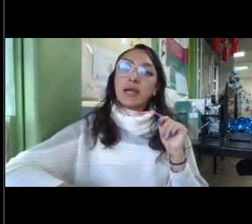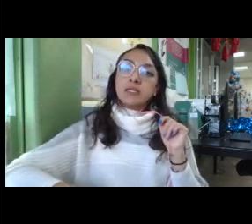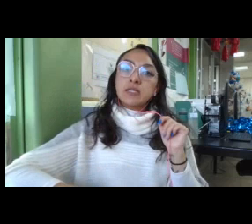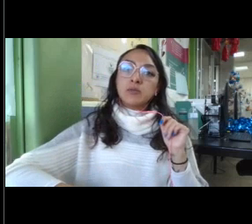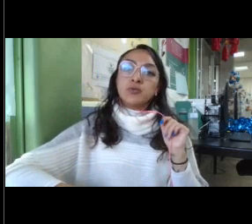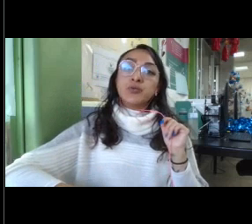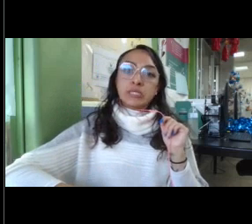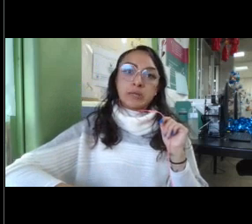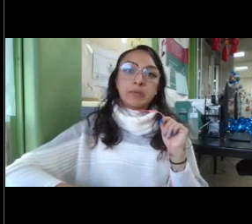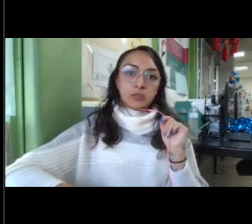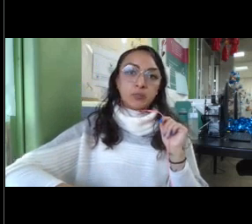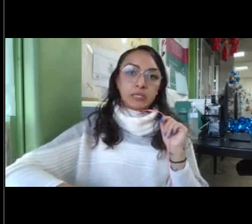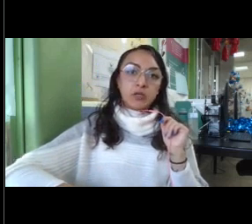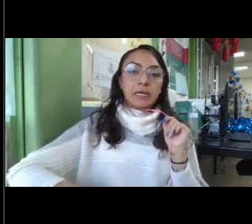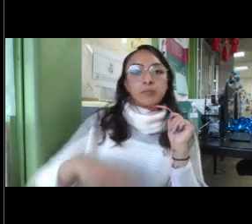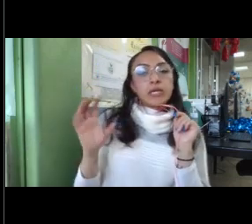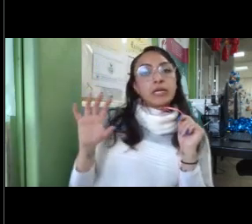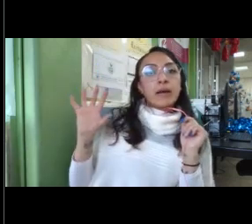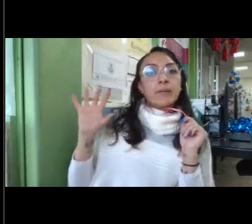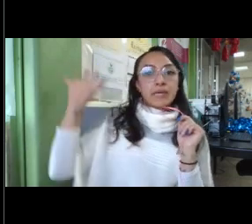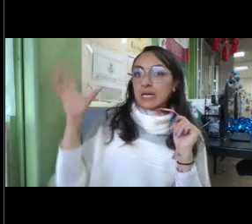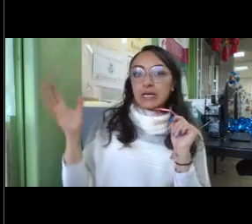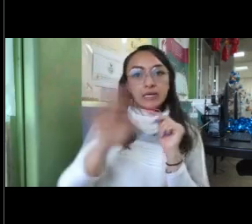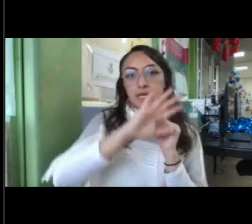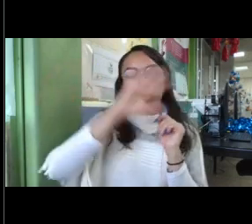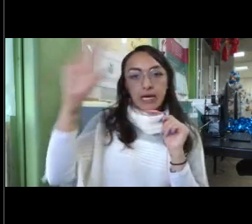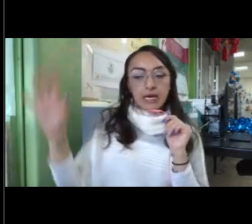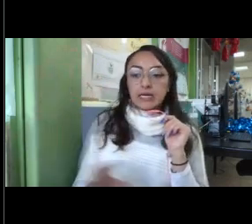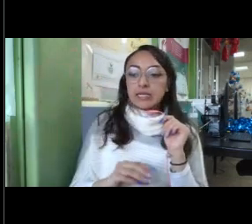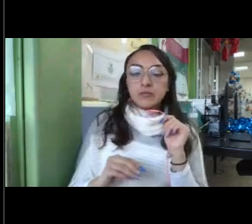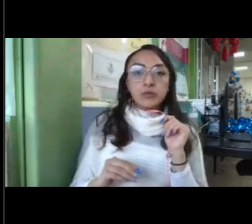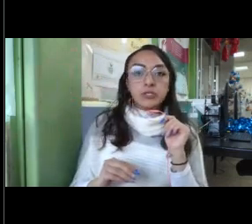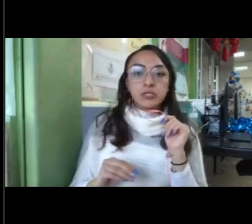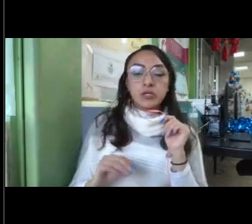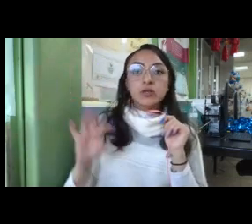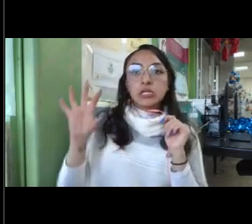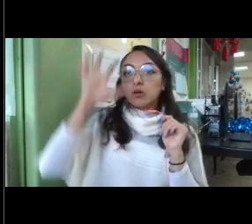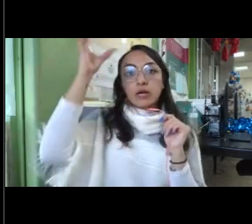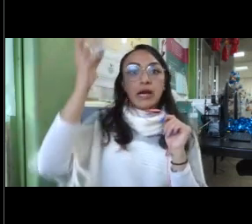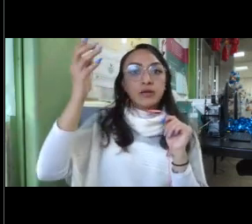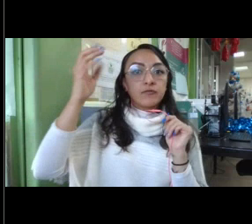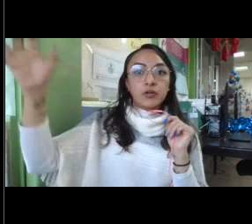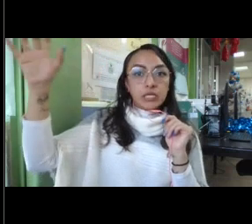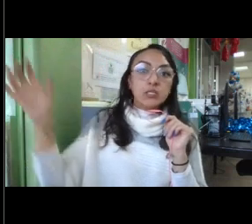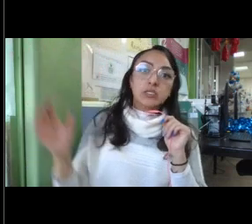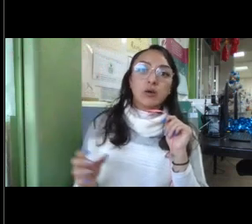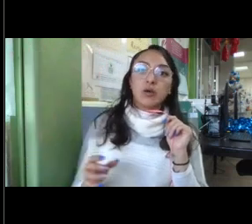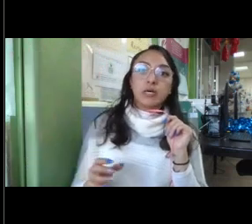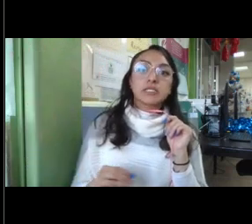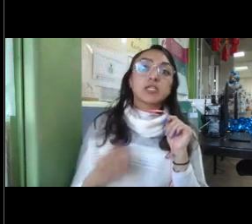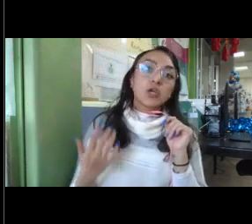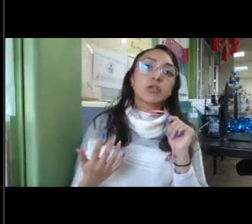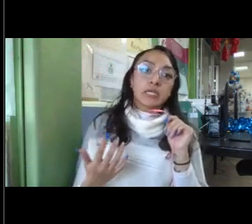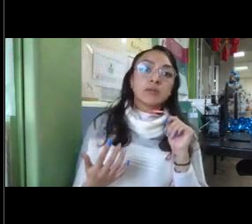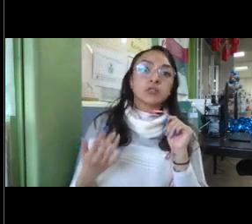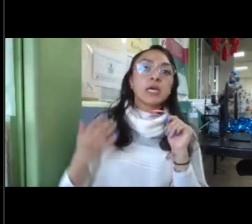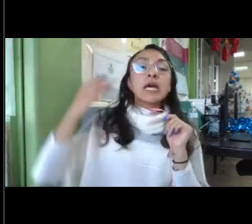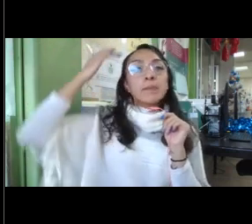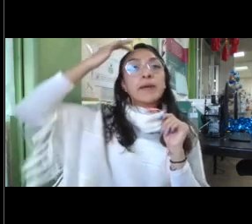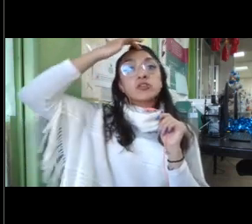las escuelas tenemos justo este presupuesto para poder cambiar la disposición y colocar poquitos de colores. No